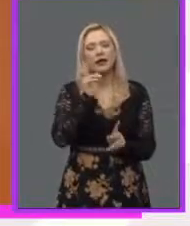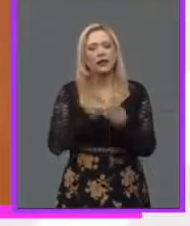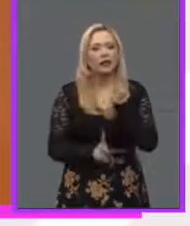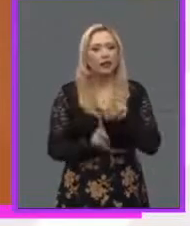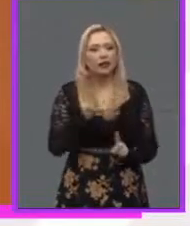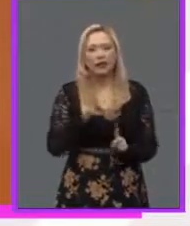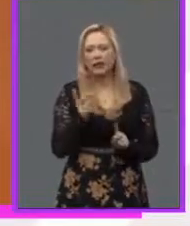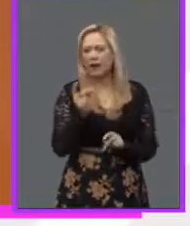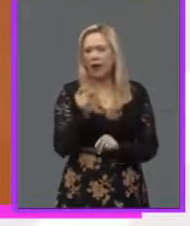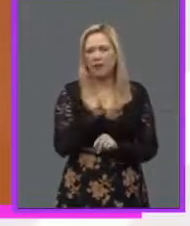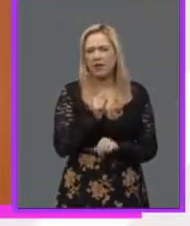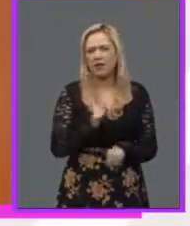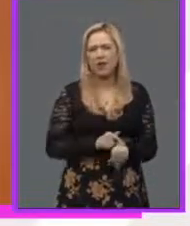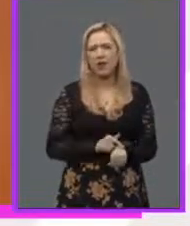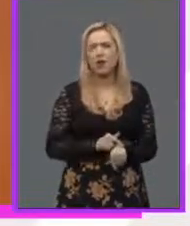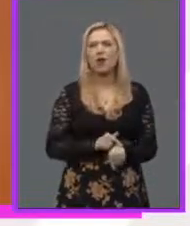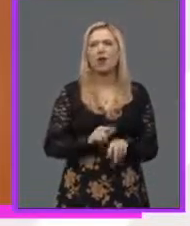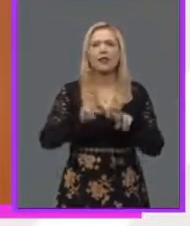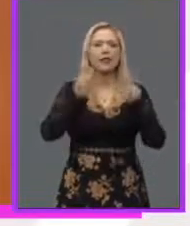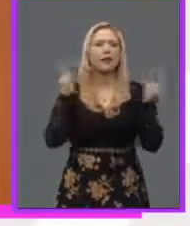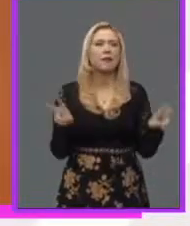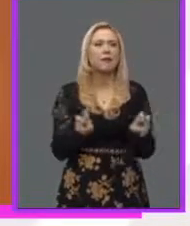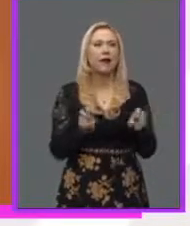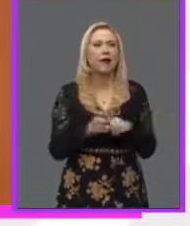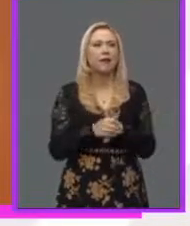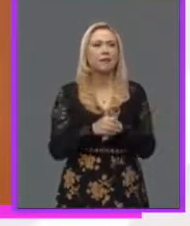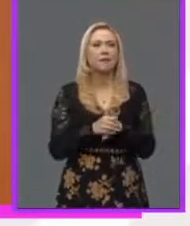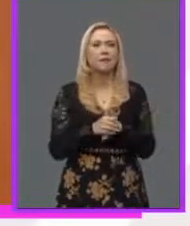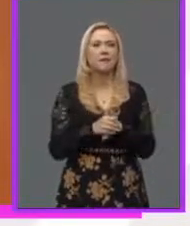pudiéramos abordar muy rápidamente el